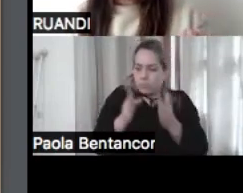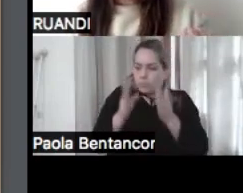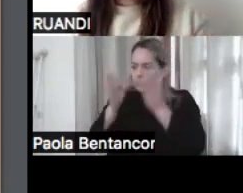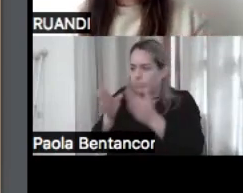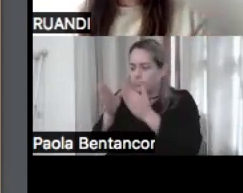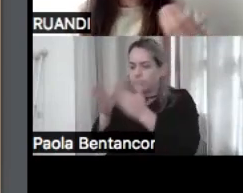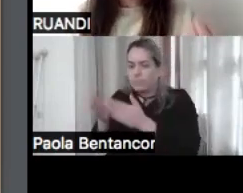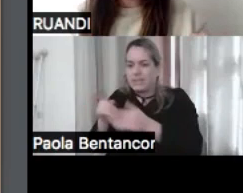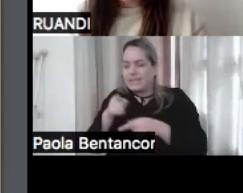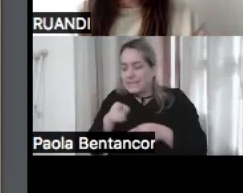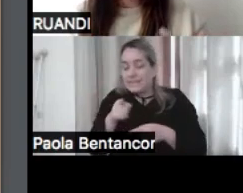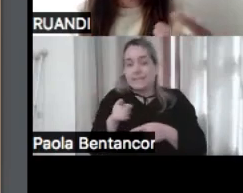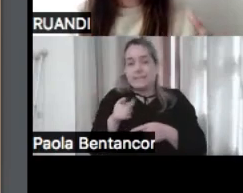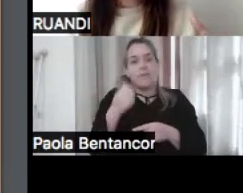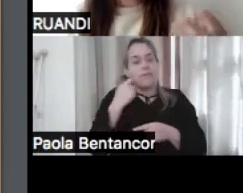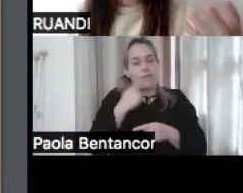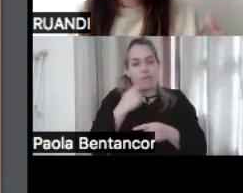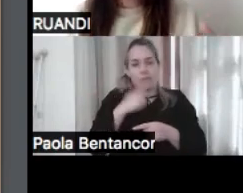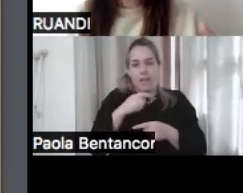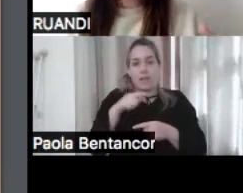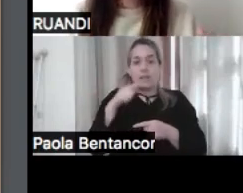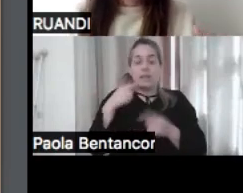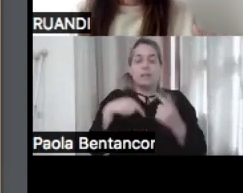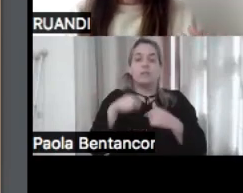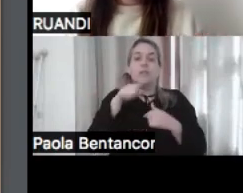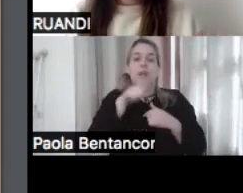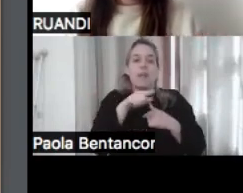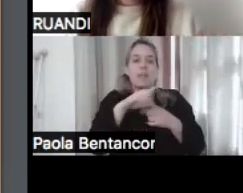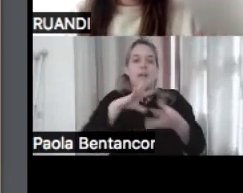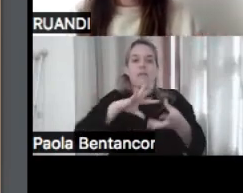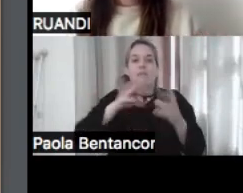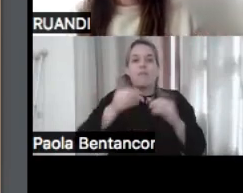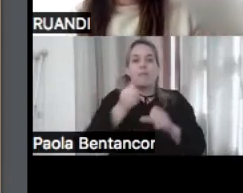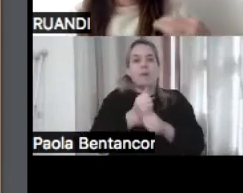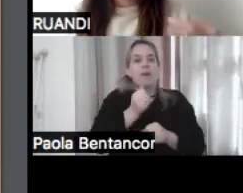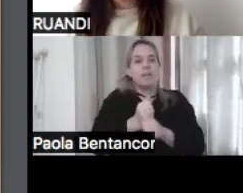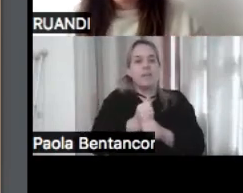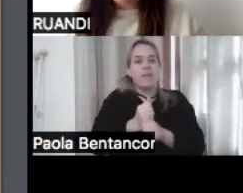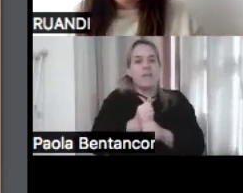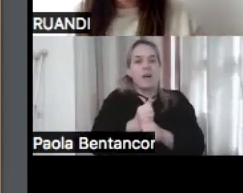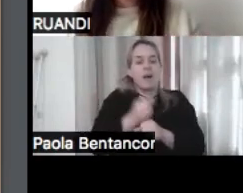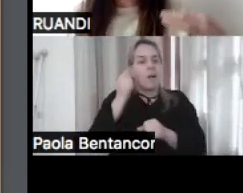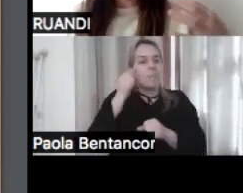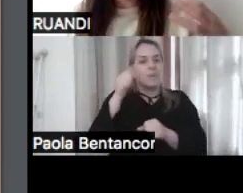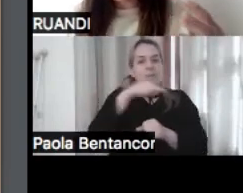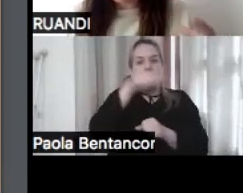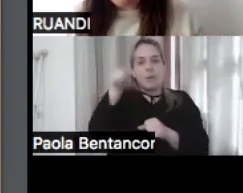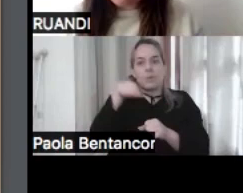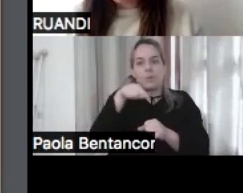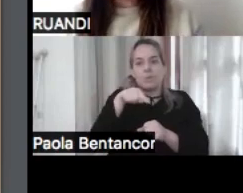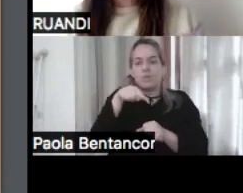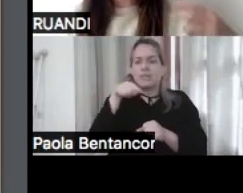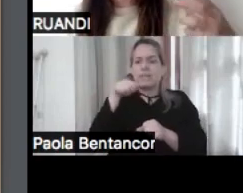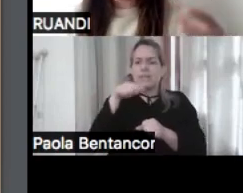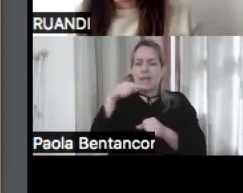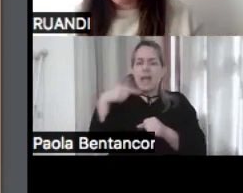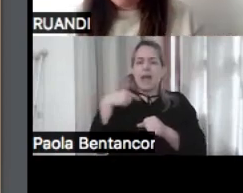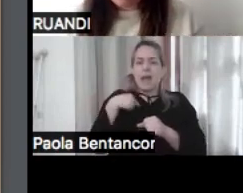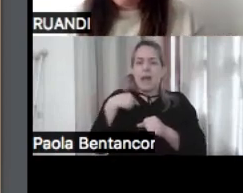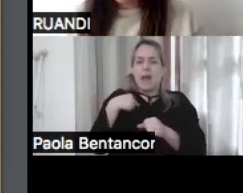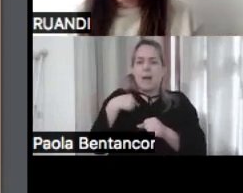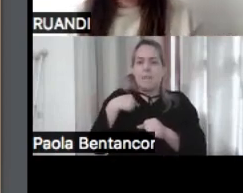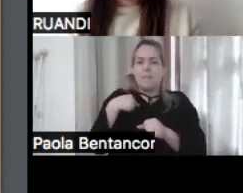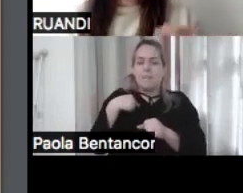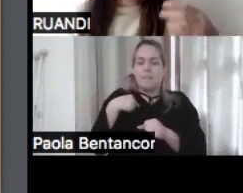siento que este modelo de trabajo que ustedes llevan, de poder observar cada individualidad y